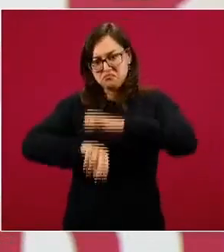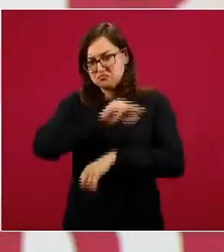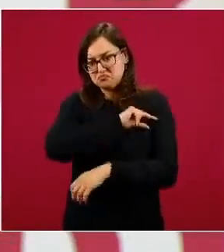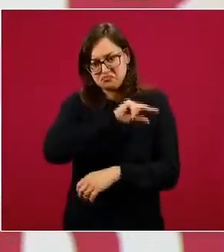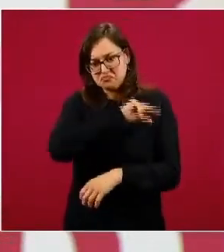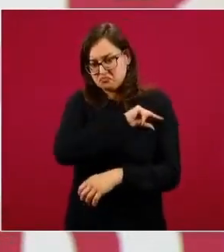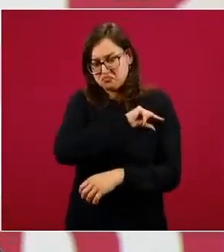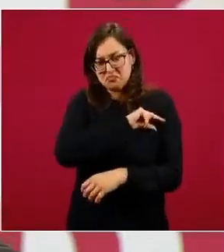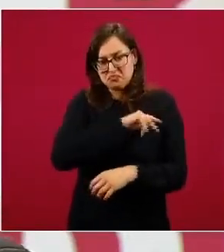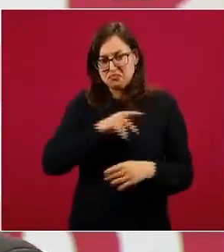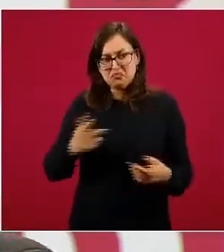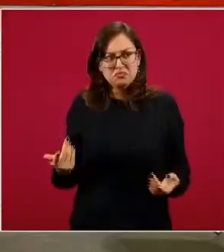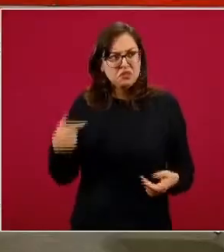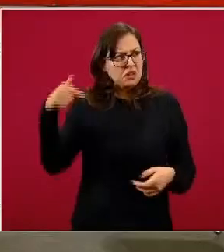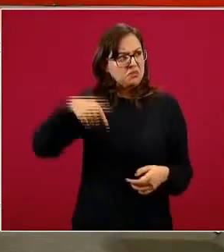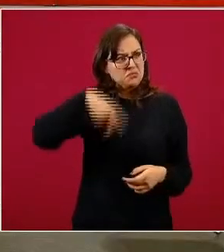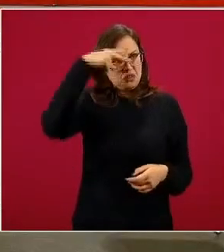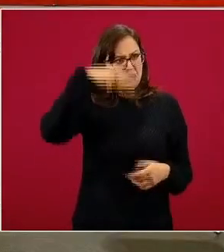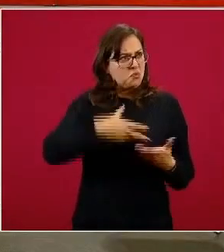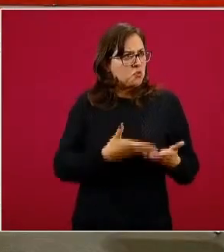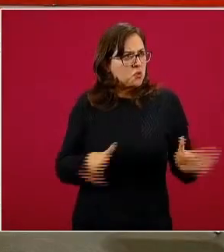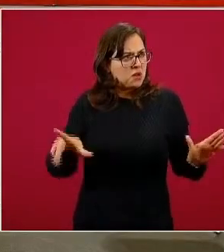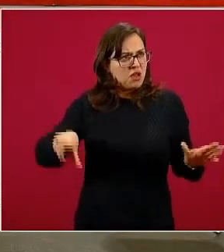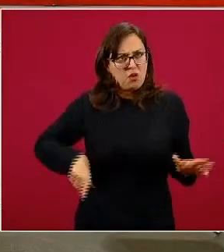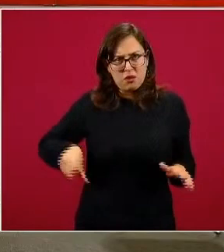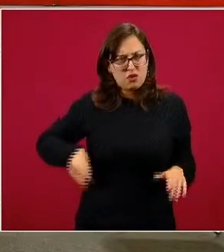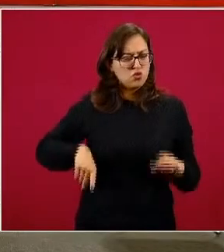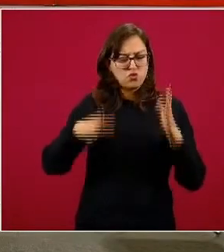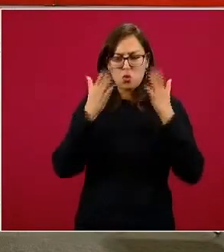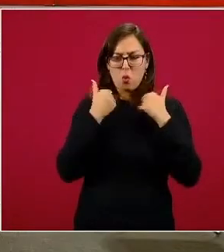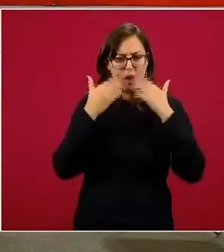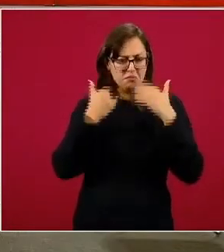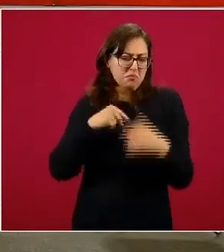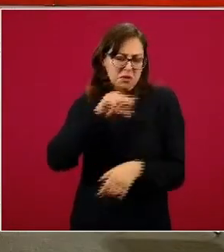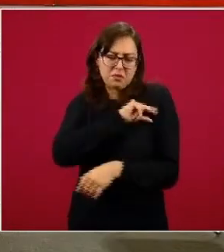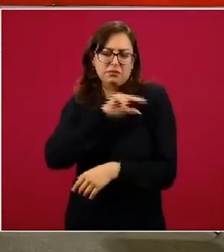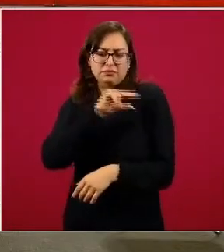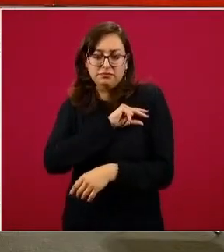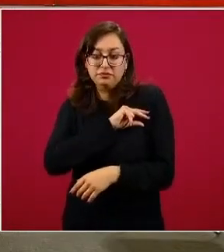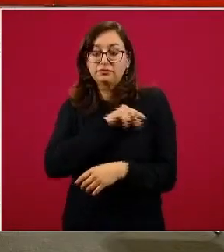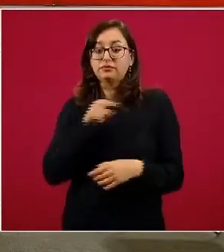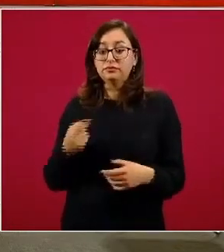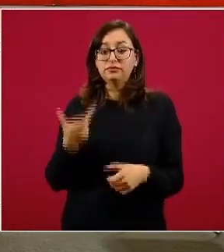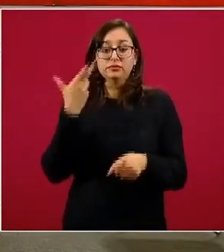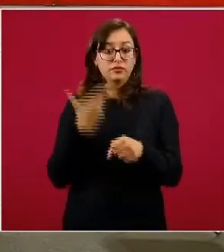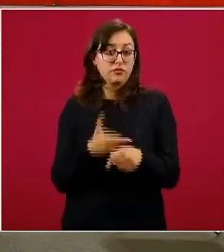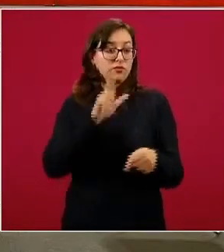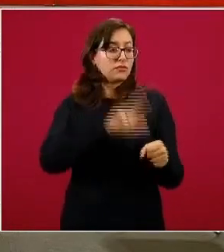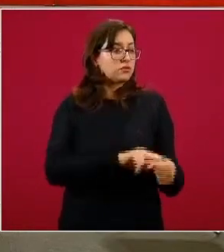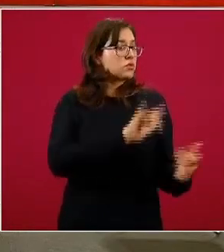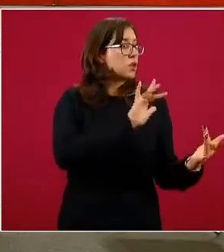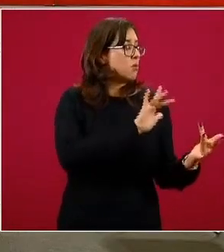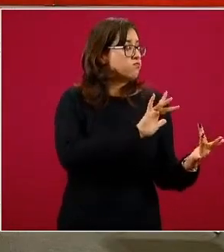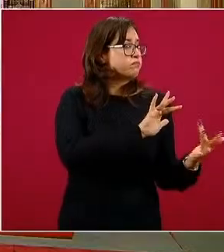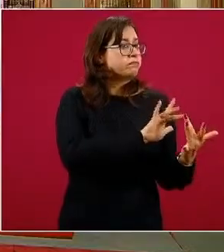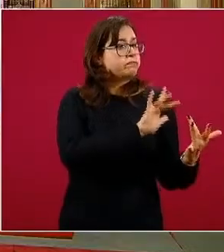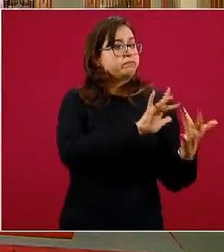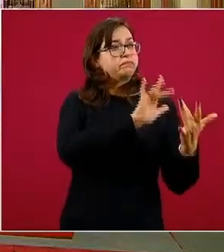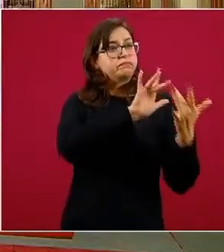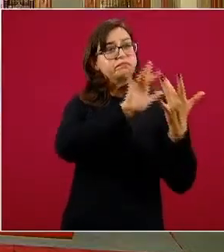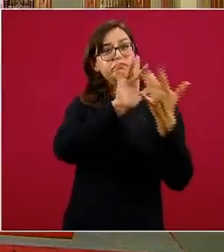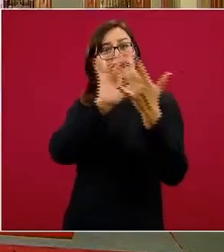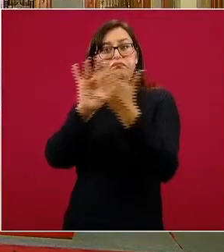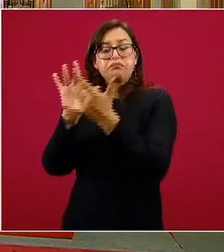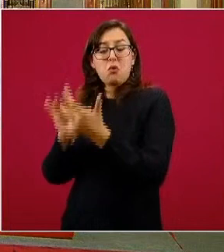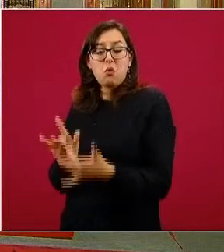generalmente, ignoro que en México haya una pública, y lo que hacen es contactar hospitales en distintas entidades federativas